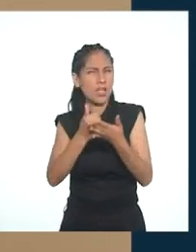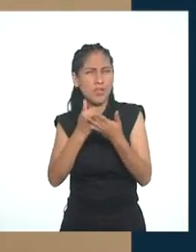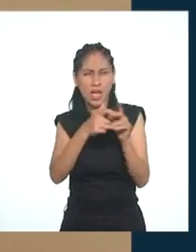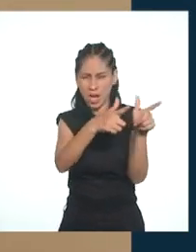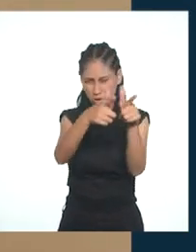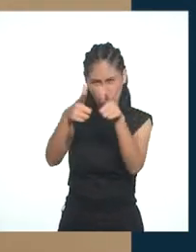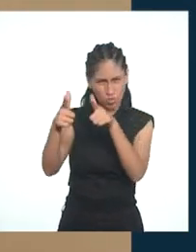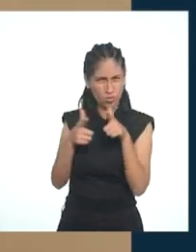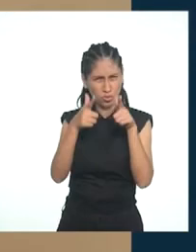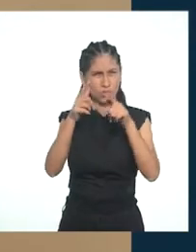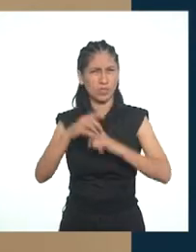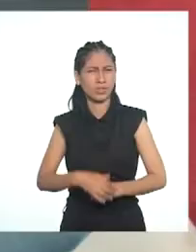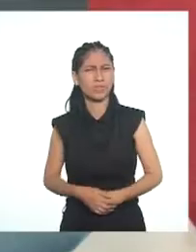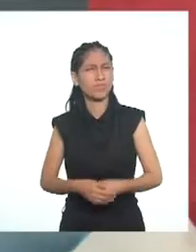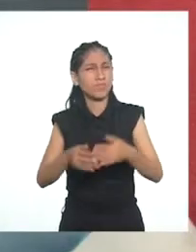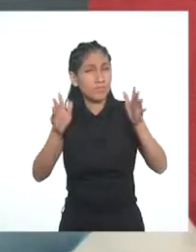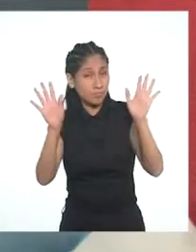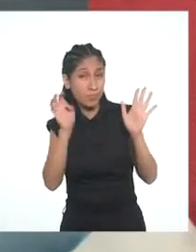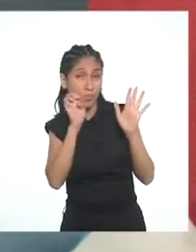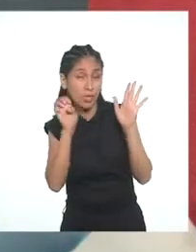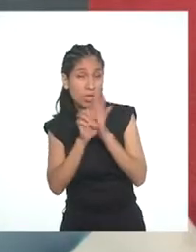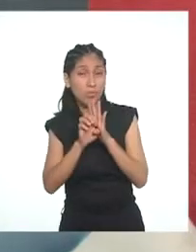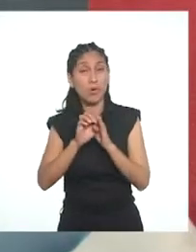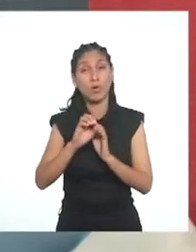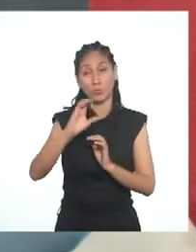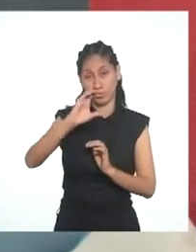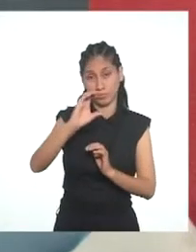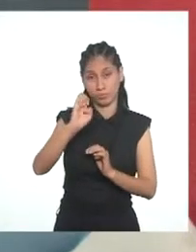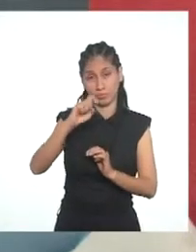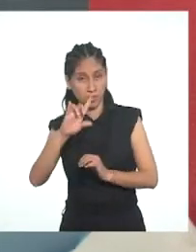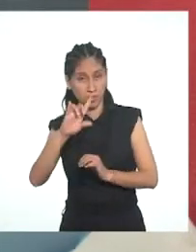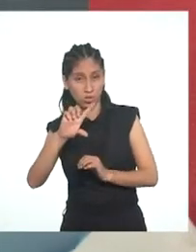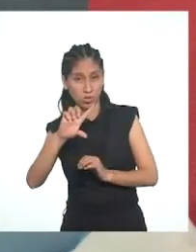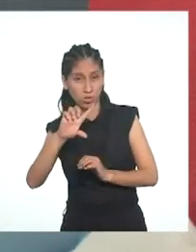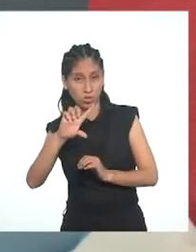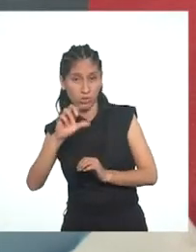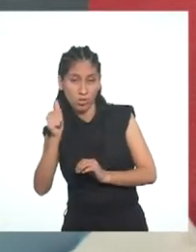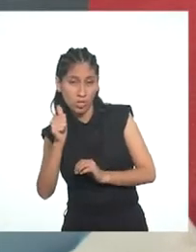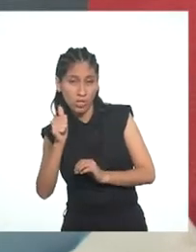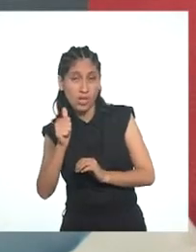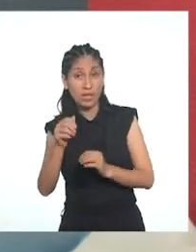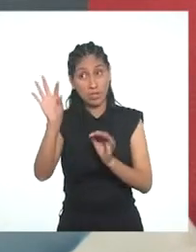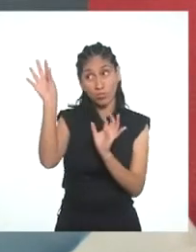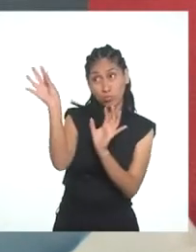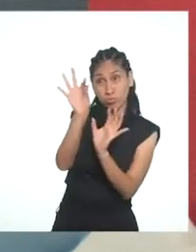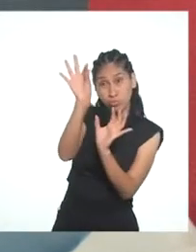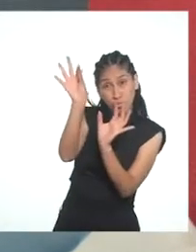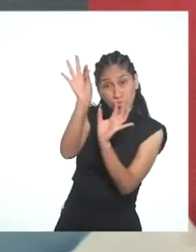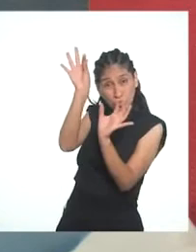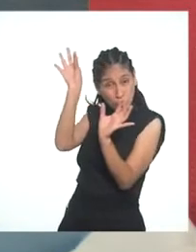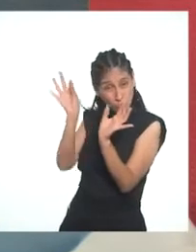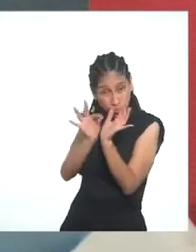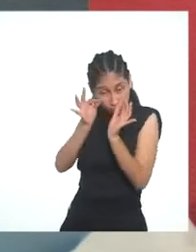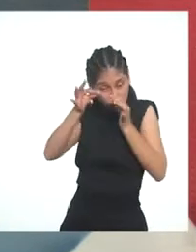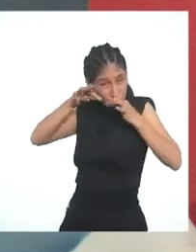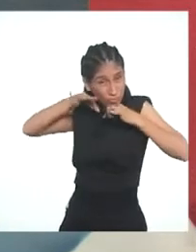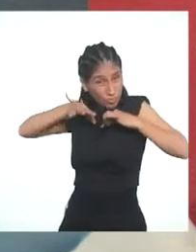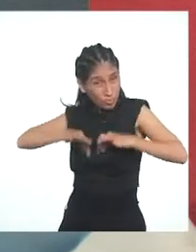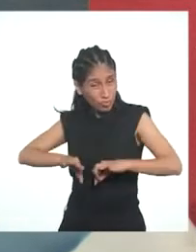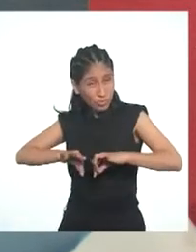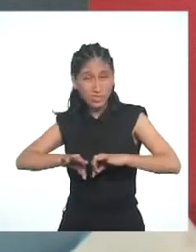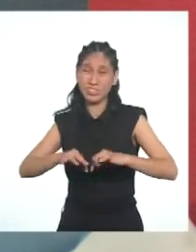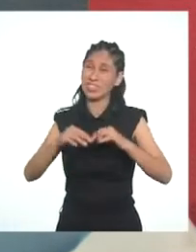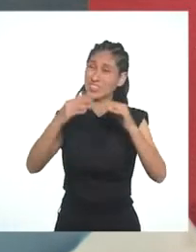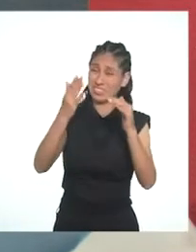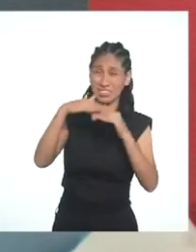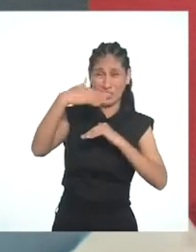replicación y transferencia. Cuando una célula es invadida por un virus, se le conoce como célula hospedera. Los virus pueden introducirse